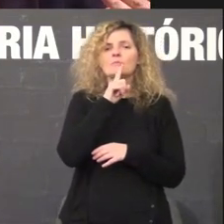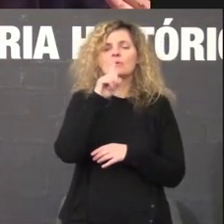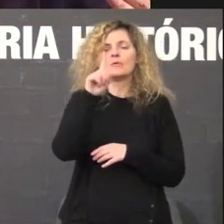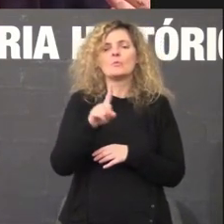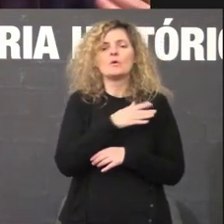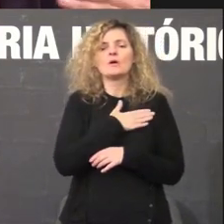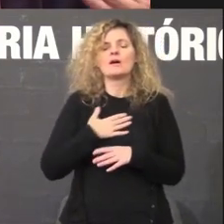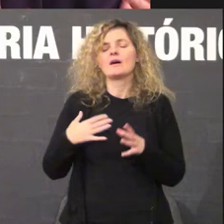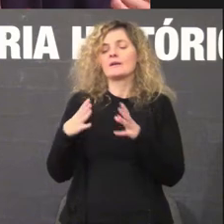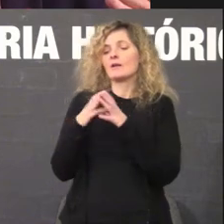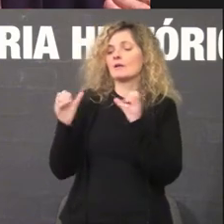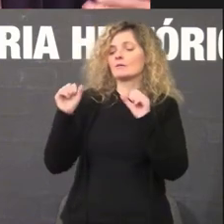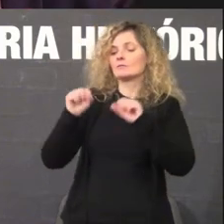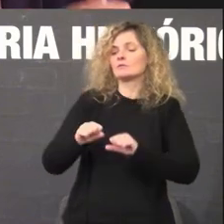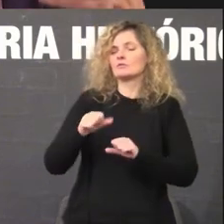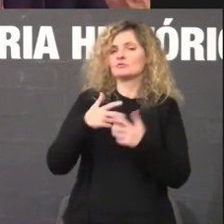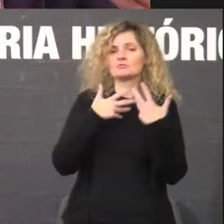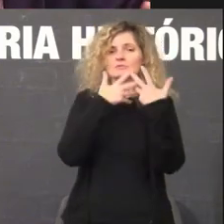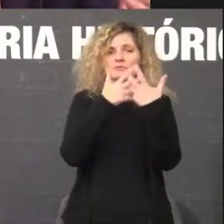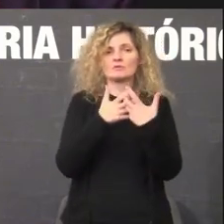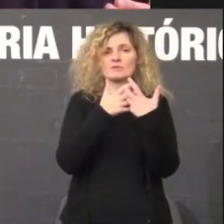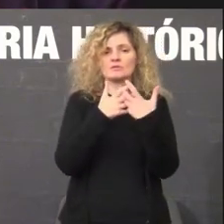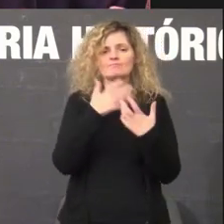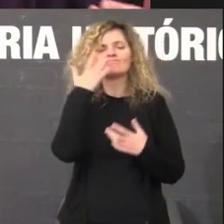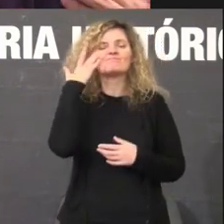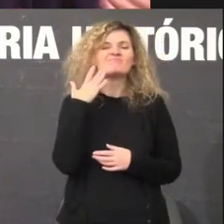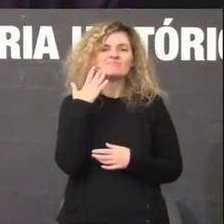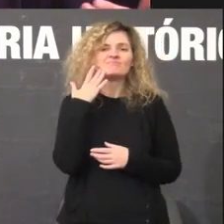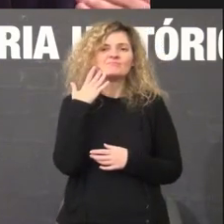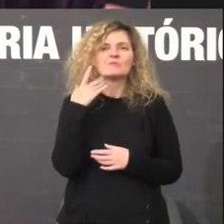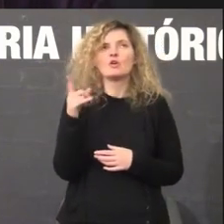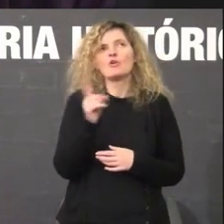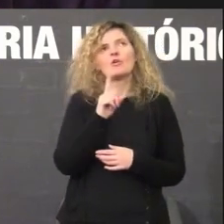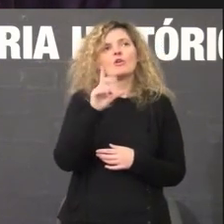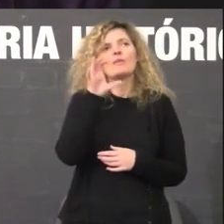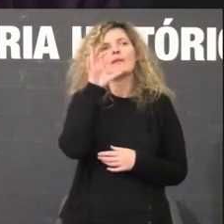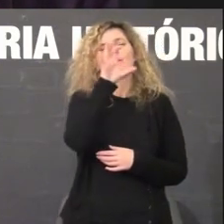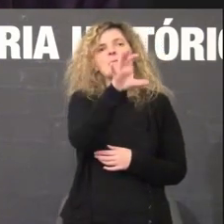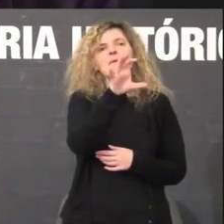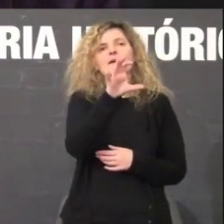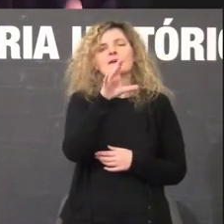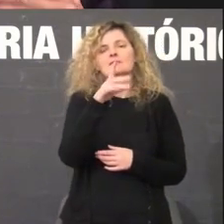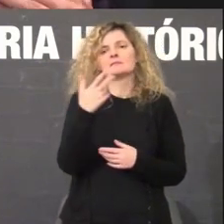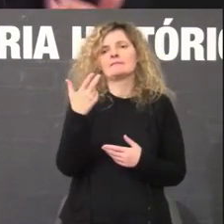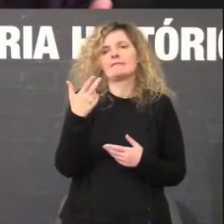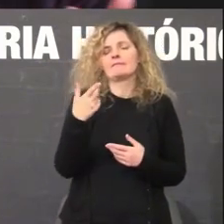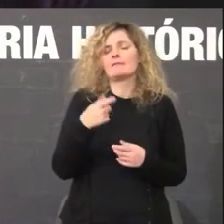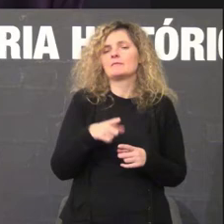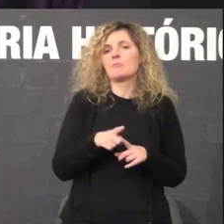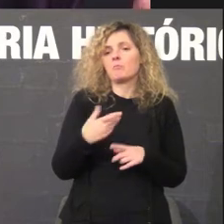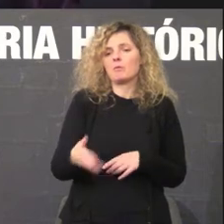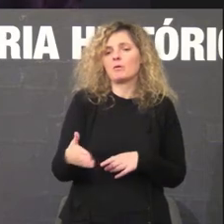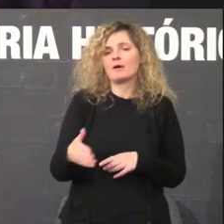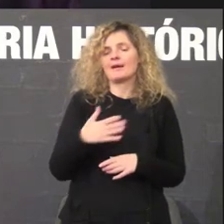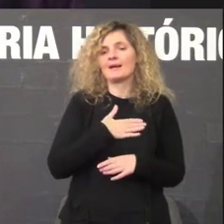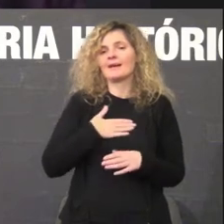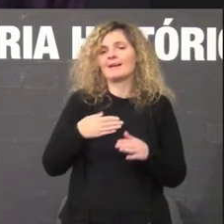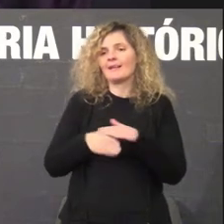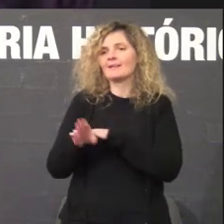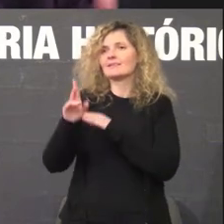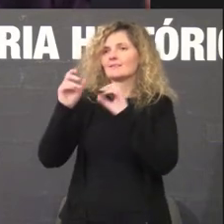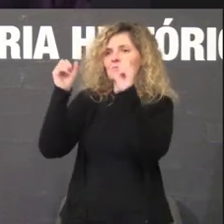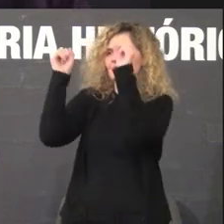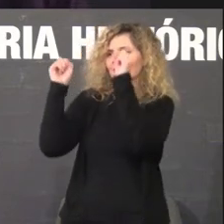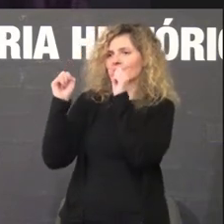primero quería un acuerdo con Estados Unidos digno, no de país bananero, y luego quería entrar en la OTAN, pero con